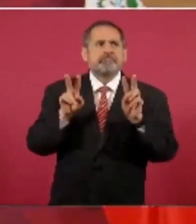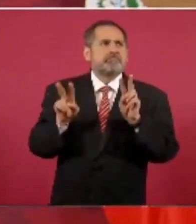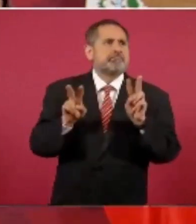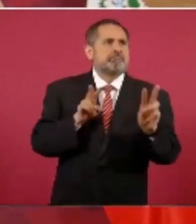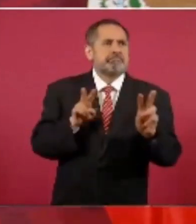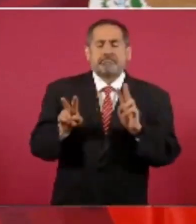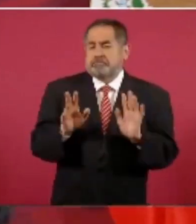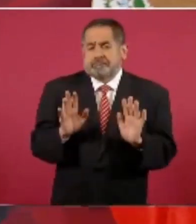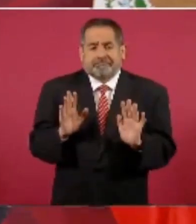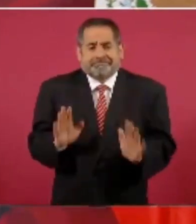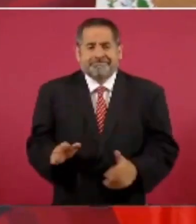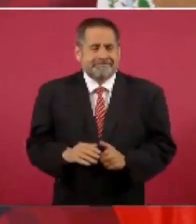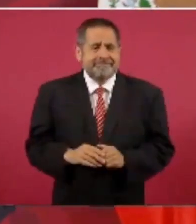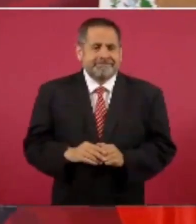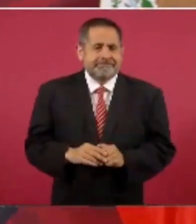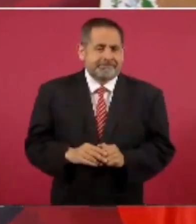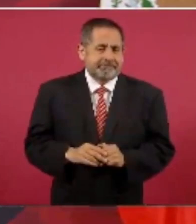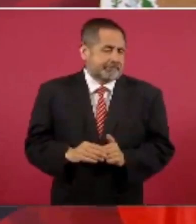¿Cómo